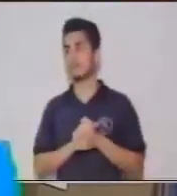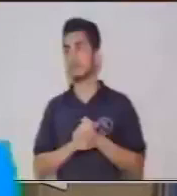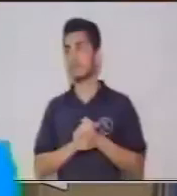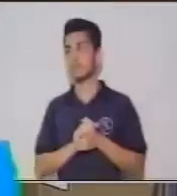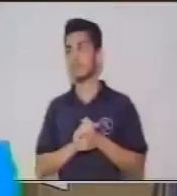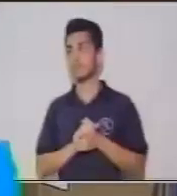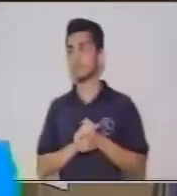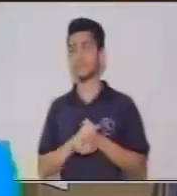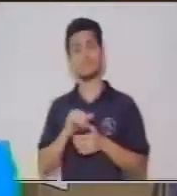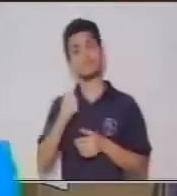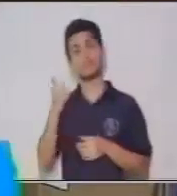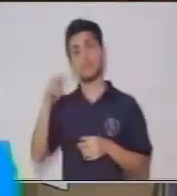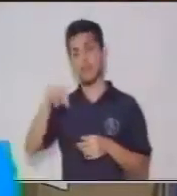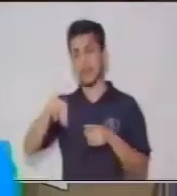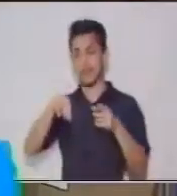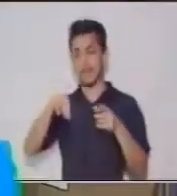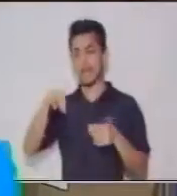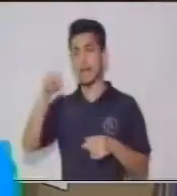y niñera.